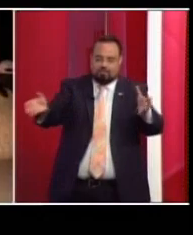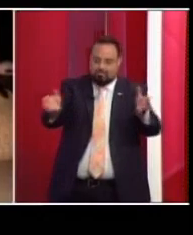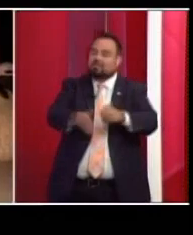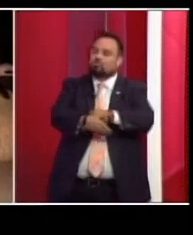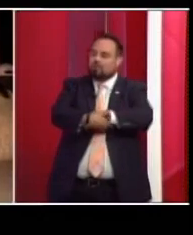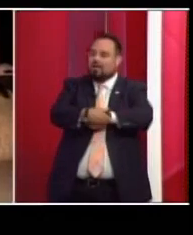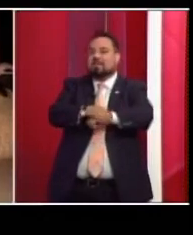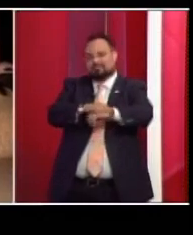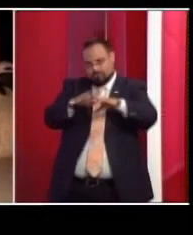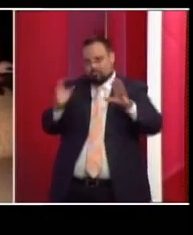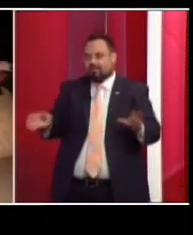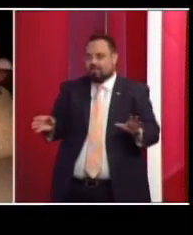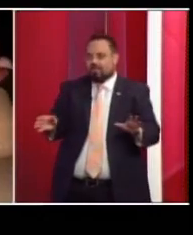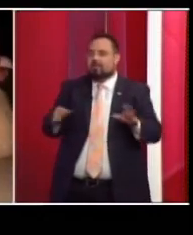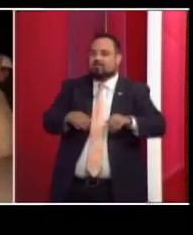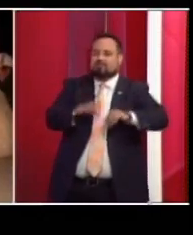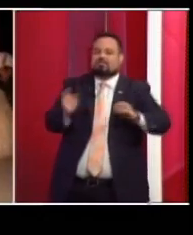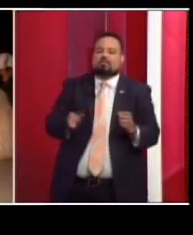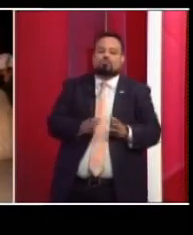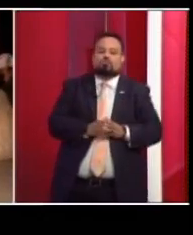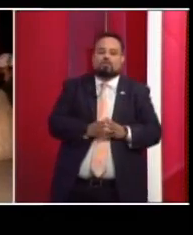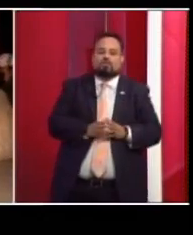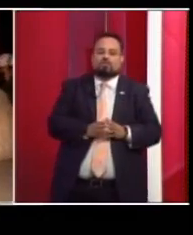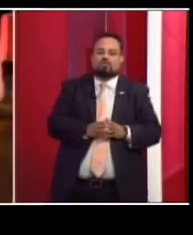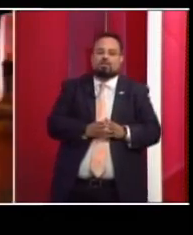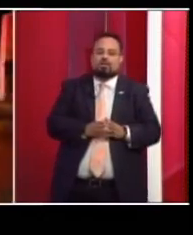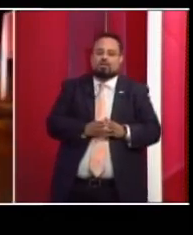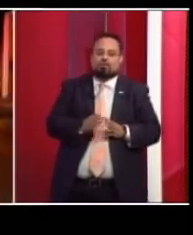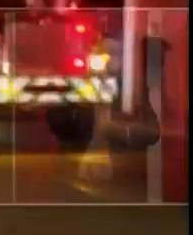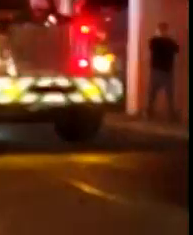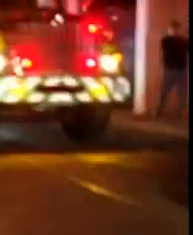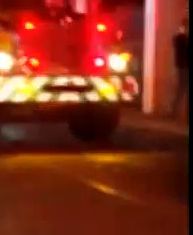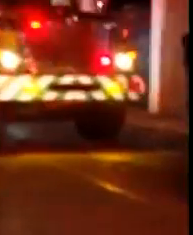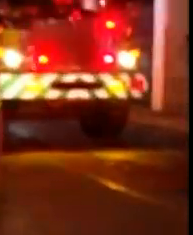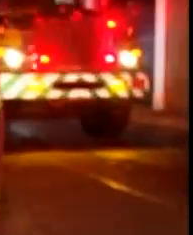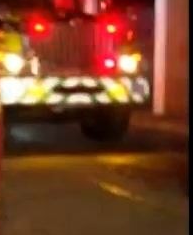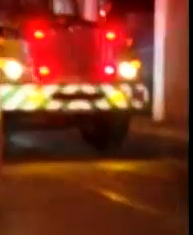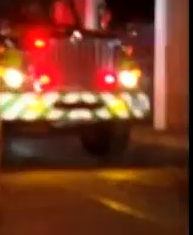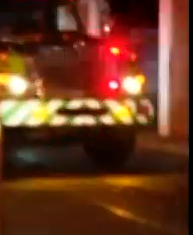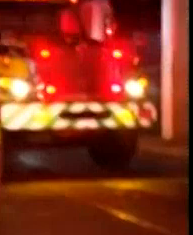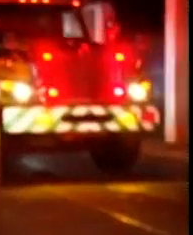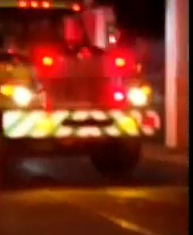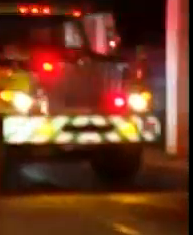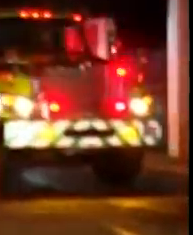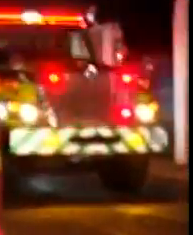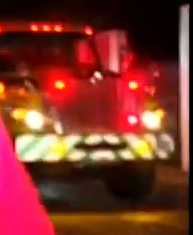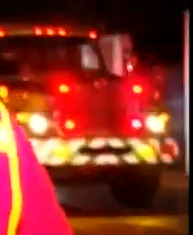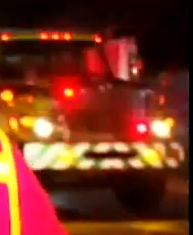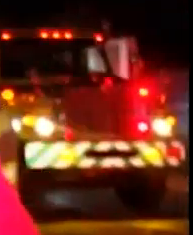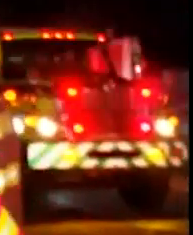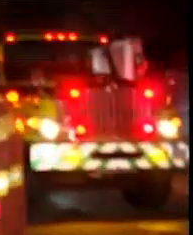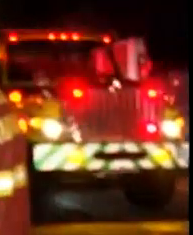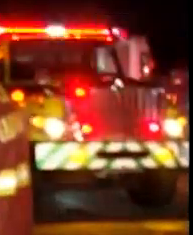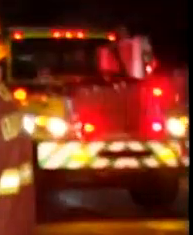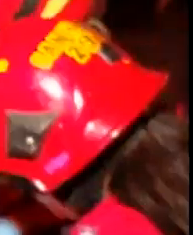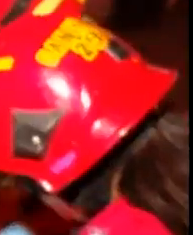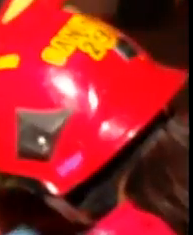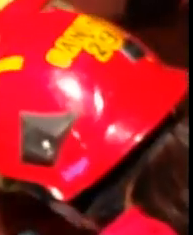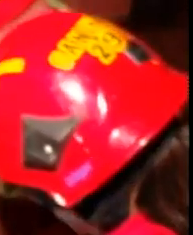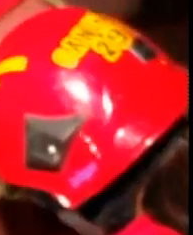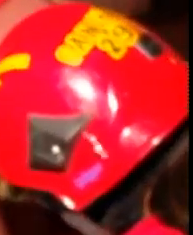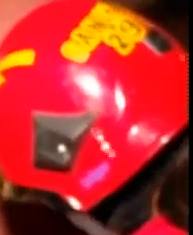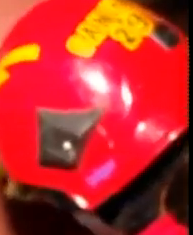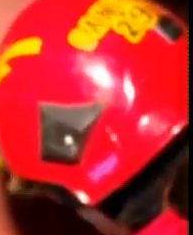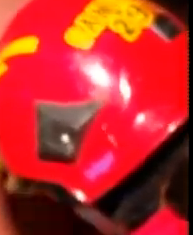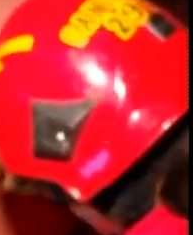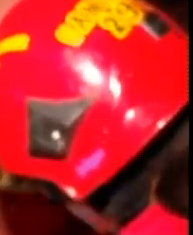son aquel personal de seguridad que está dentro de este contexto de la secretaría de bienestar social por la ley de protección integral de niñez y adolescencia